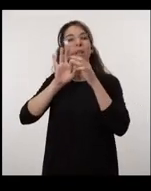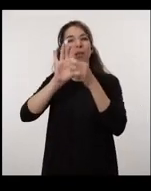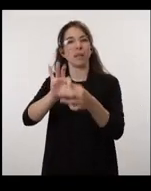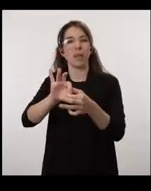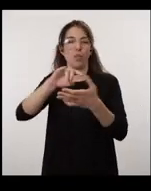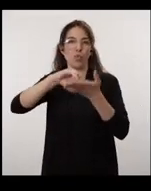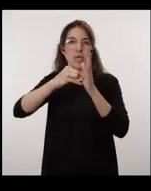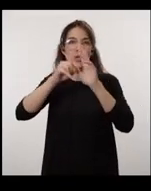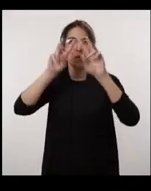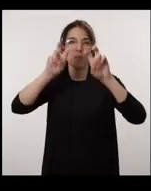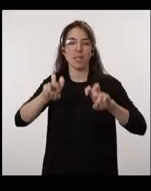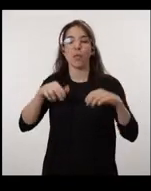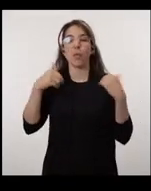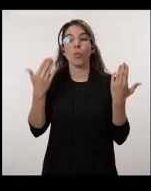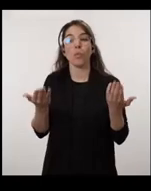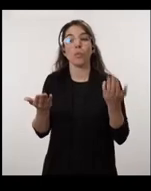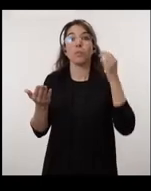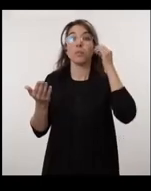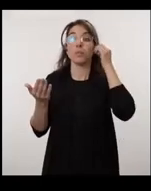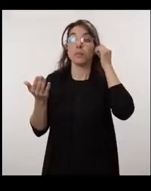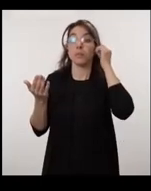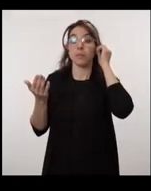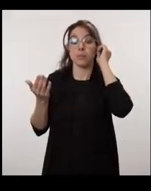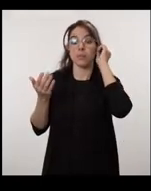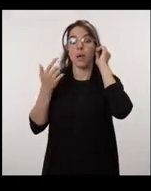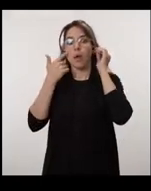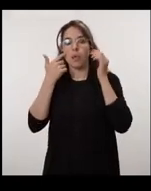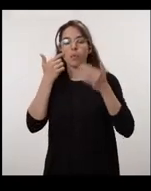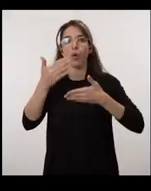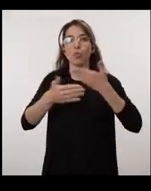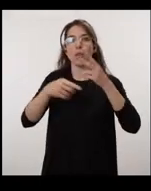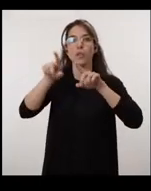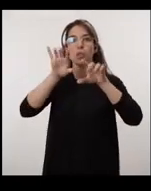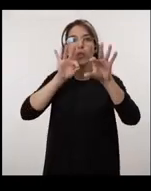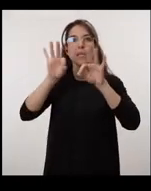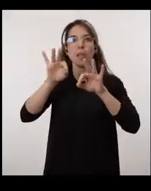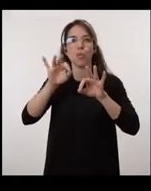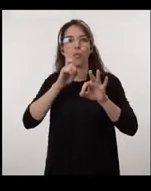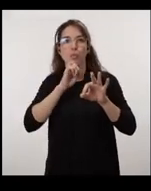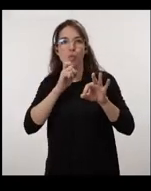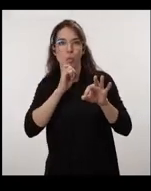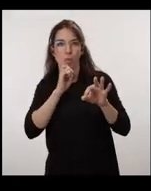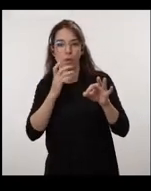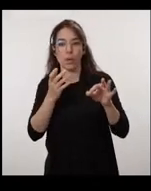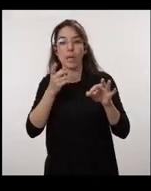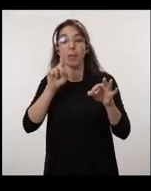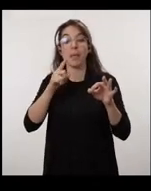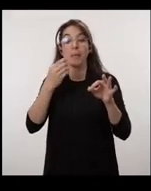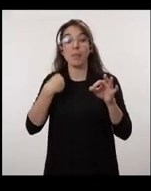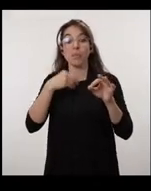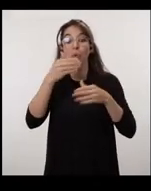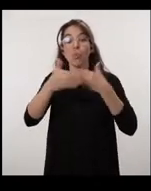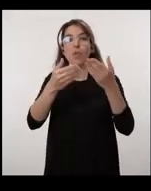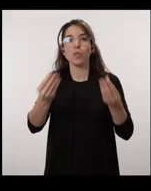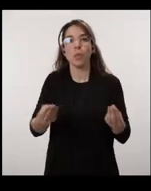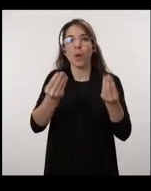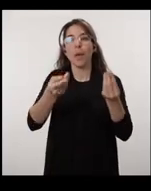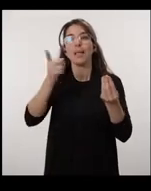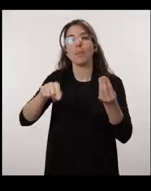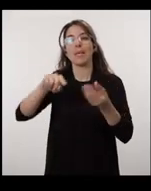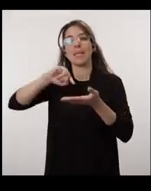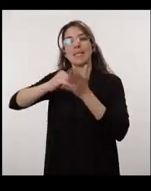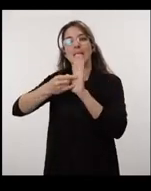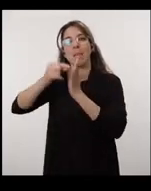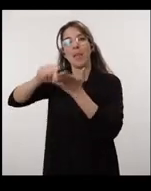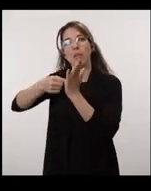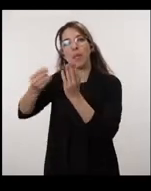investigación que nos permite analizar cómo son los procesos de selección mejorarlos y mejorar sobre todo nuestro sistema de